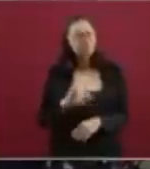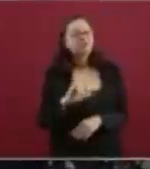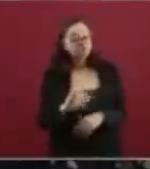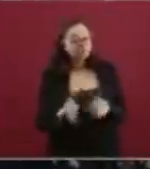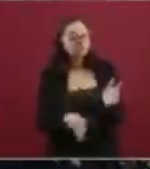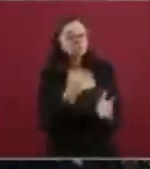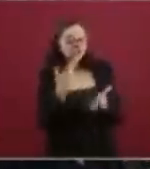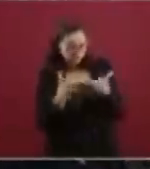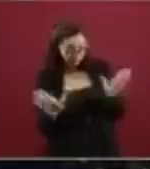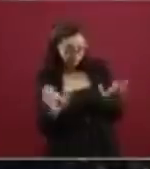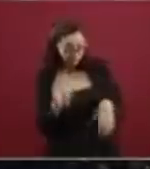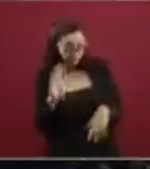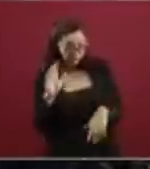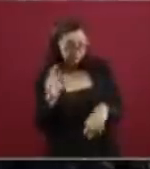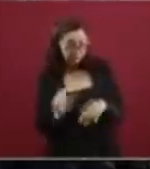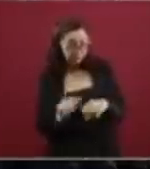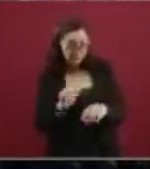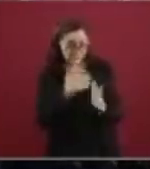y otras normales.